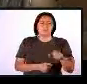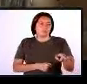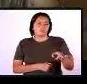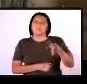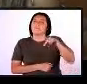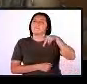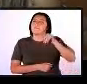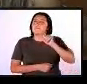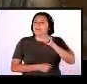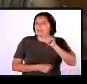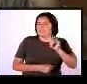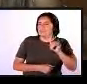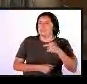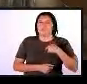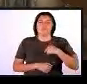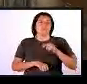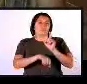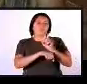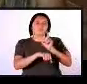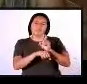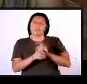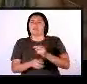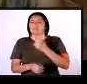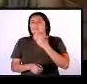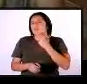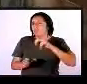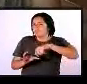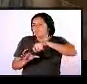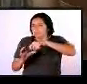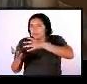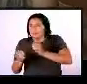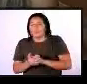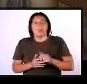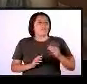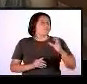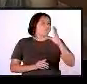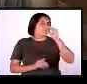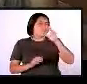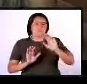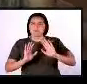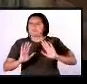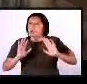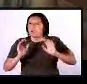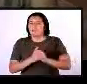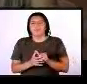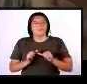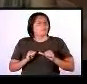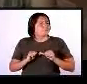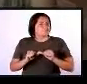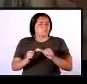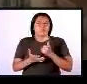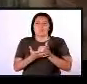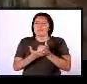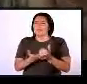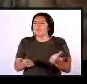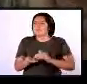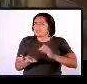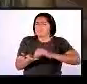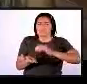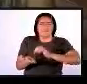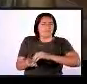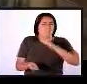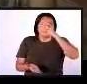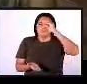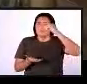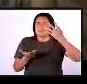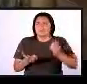colegio por Patty. Les doy clases de pastelería a veces. Los chicos son alucinantes. Y todavía seguir ayudando a más chicos, a